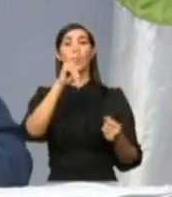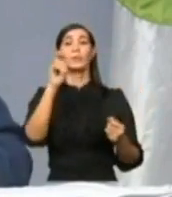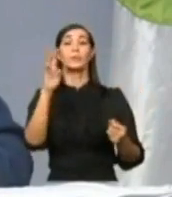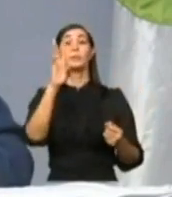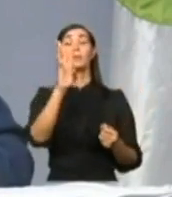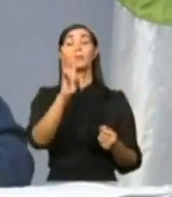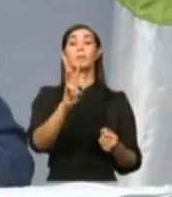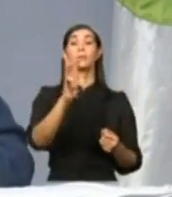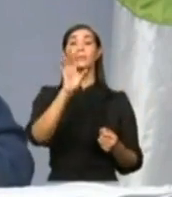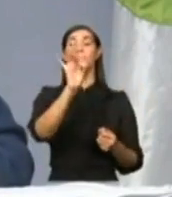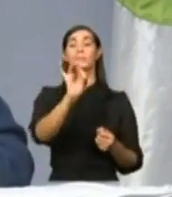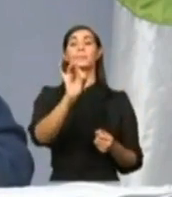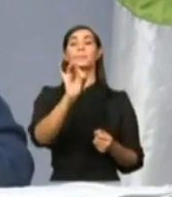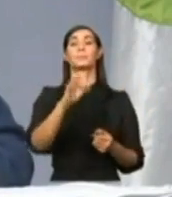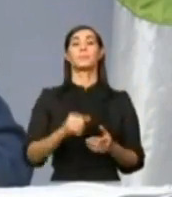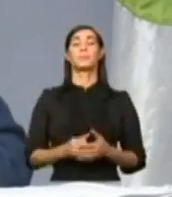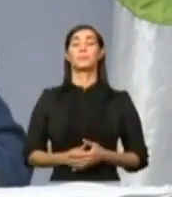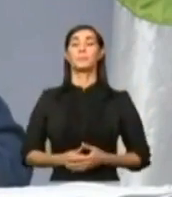268.